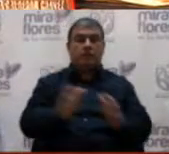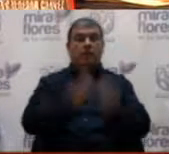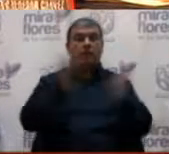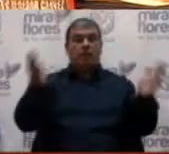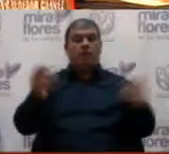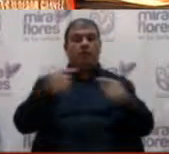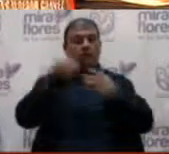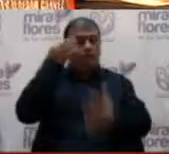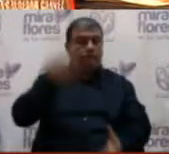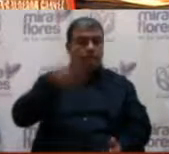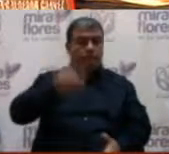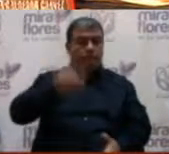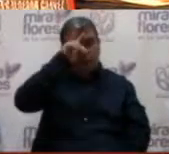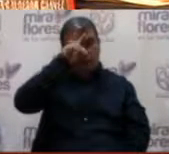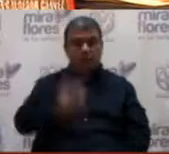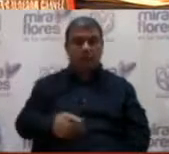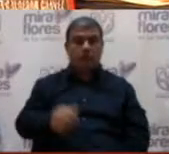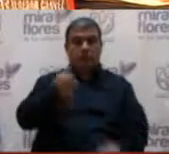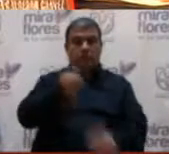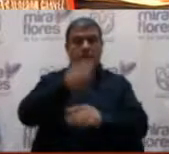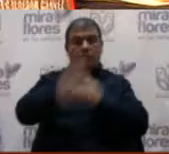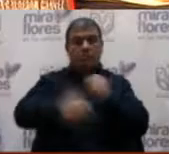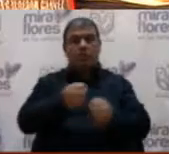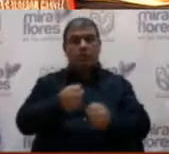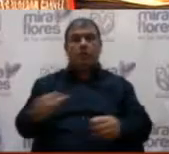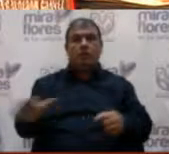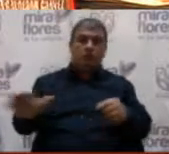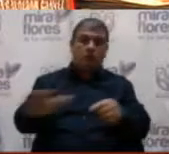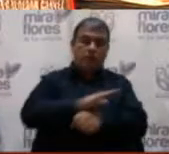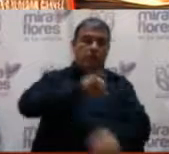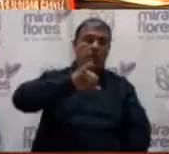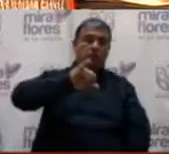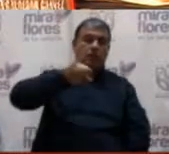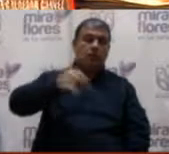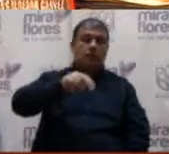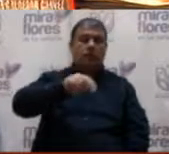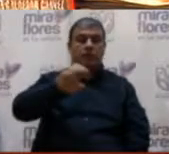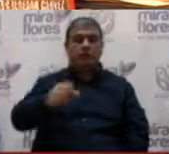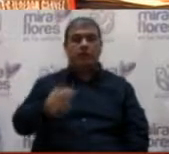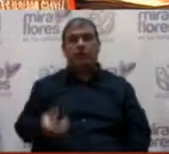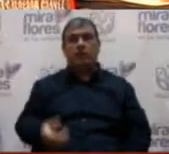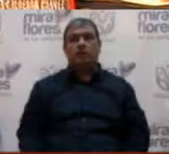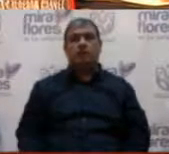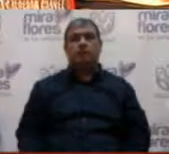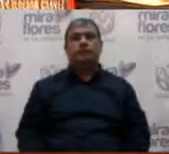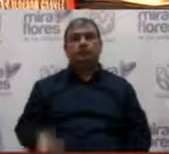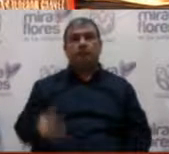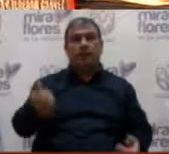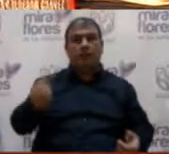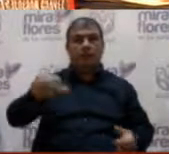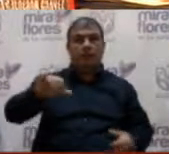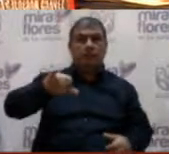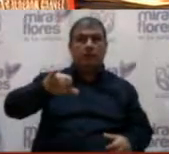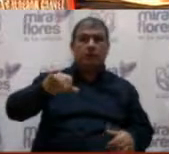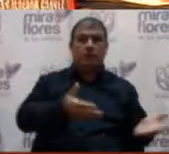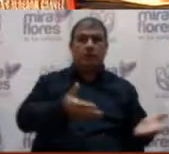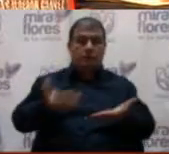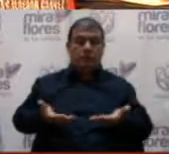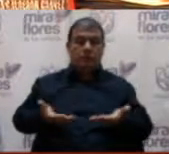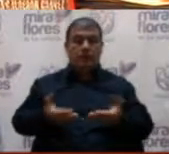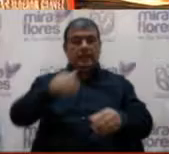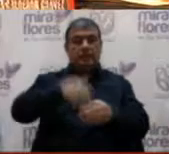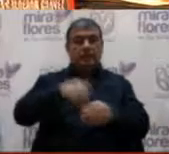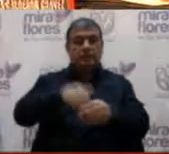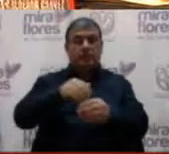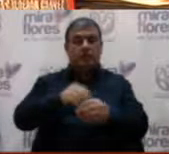el 1 de junio del mismo año, el Pleno del Jurado Nacional de Elecciones, como consecuencia de los resultados obtenidos en las